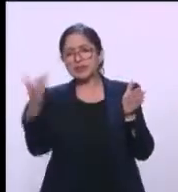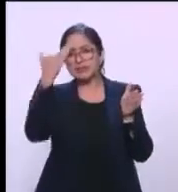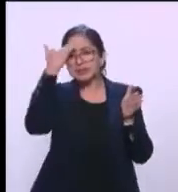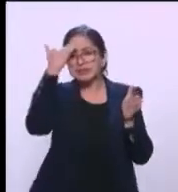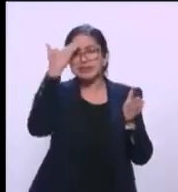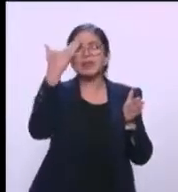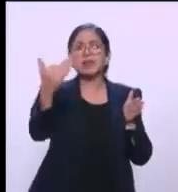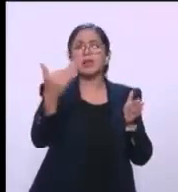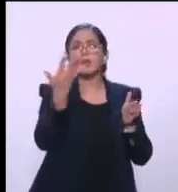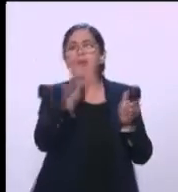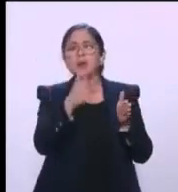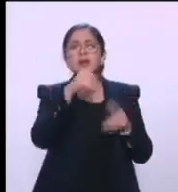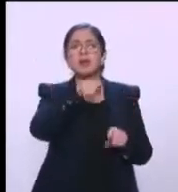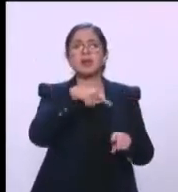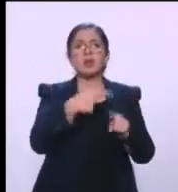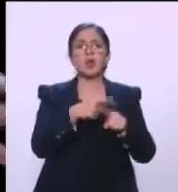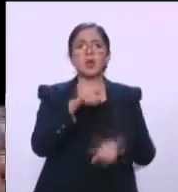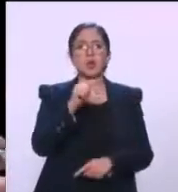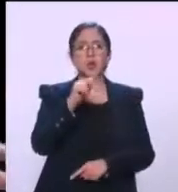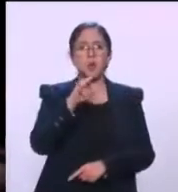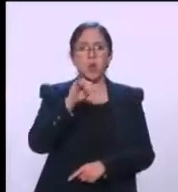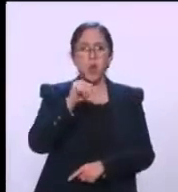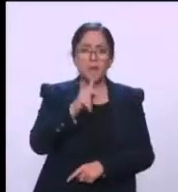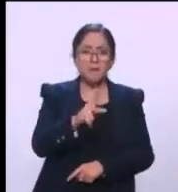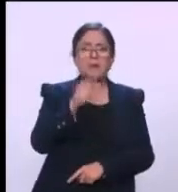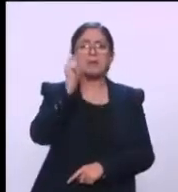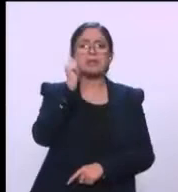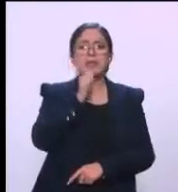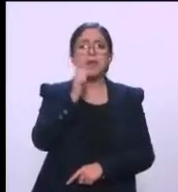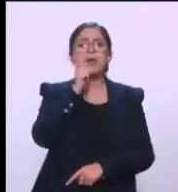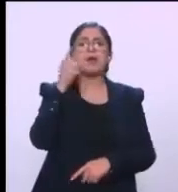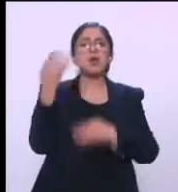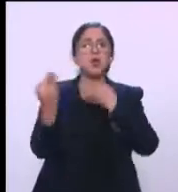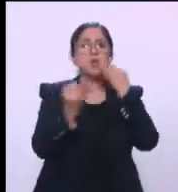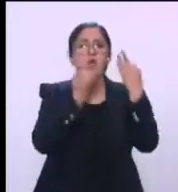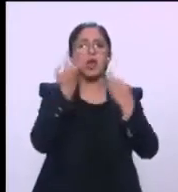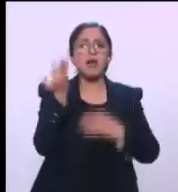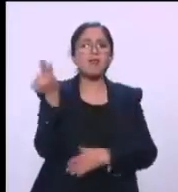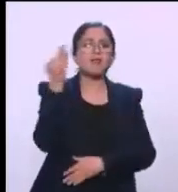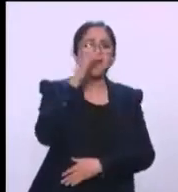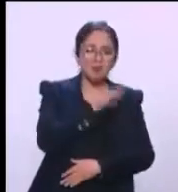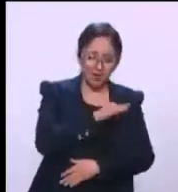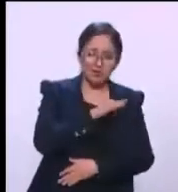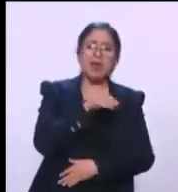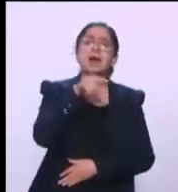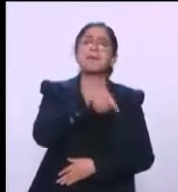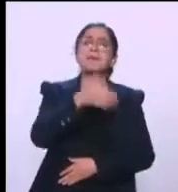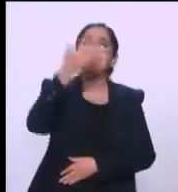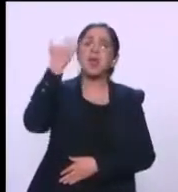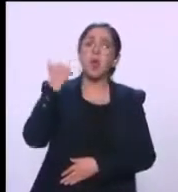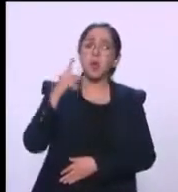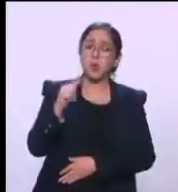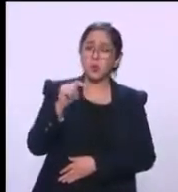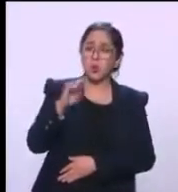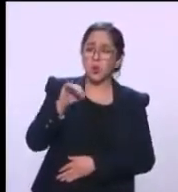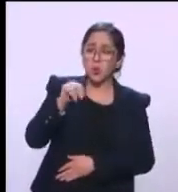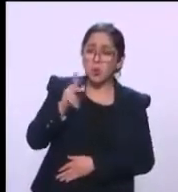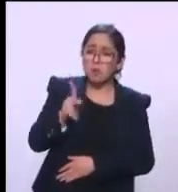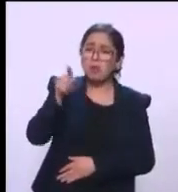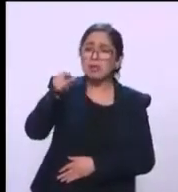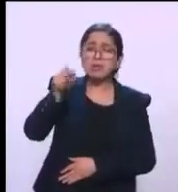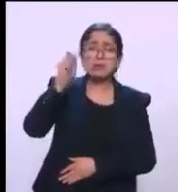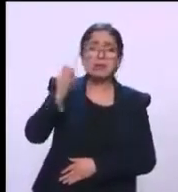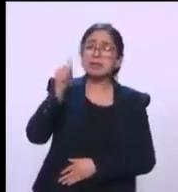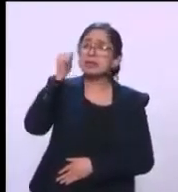todo el mandato de Trump ha habido infodemia. Hoy en Diálogos de Infodemia platicábamos que Trump es casi sinónimo de